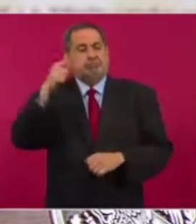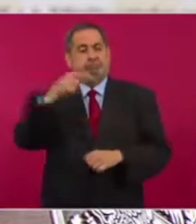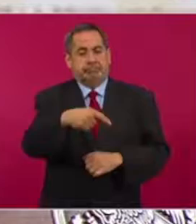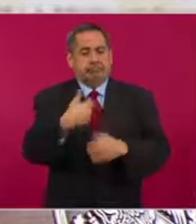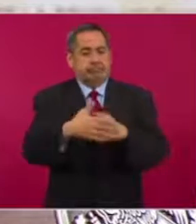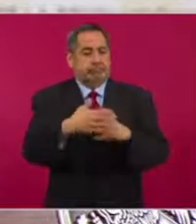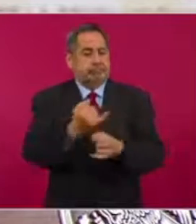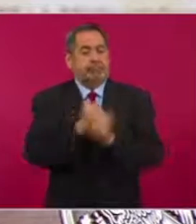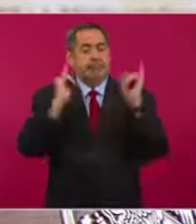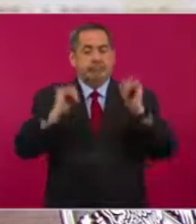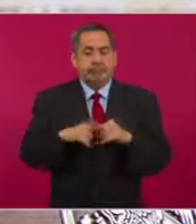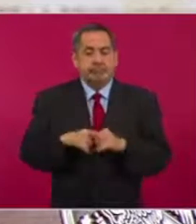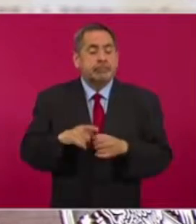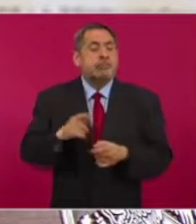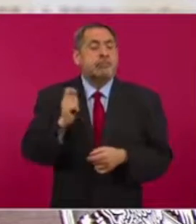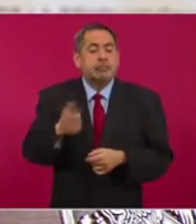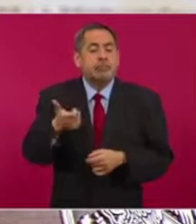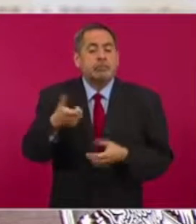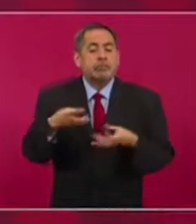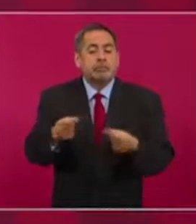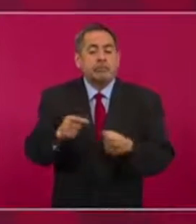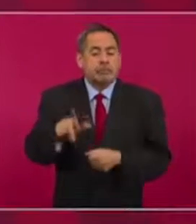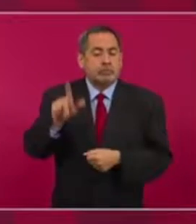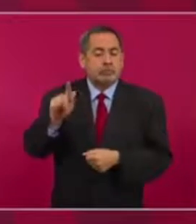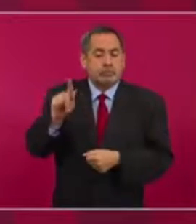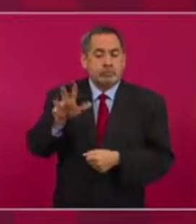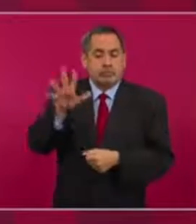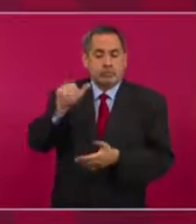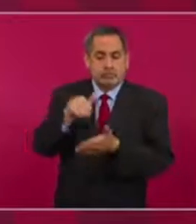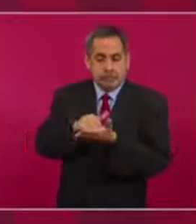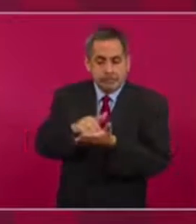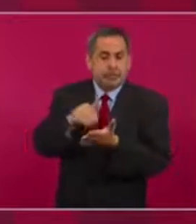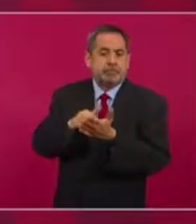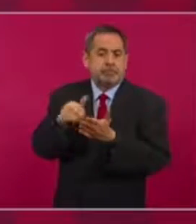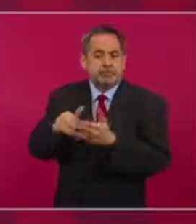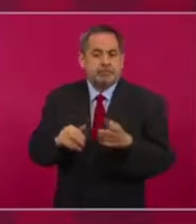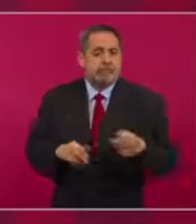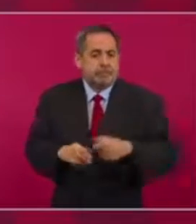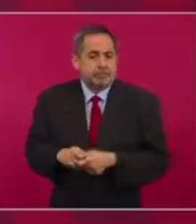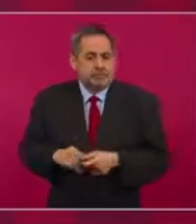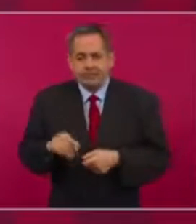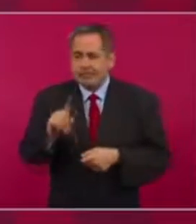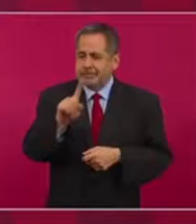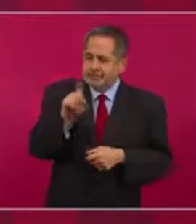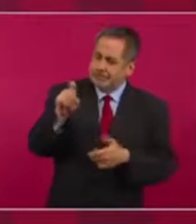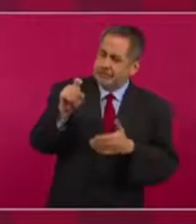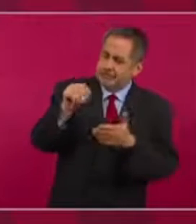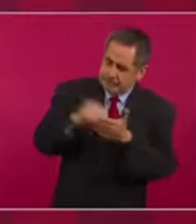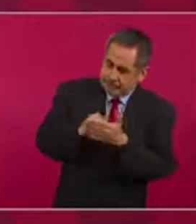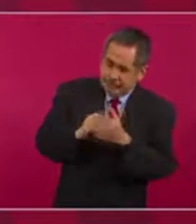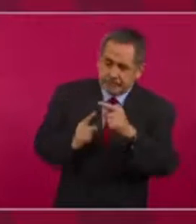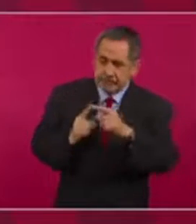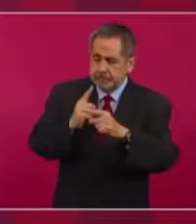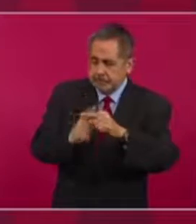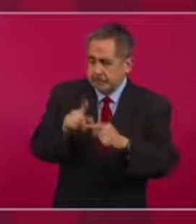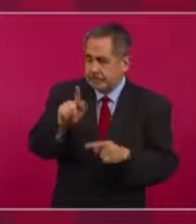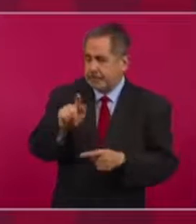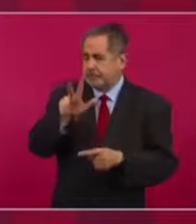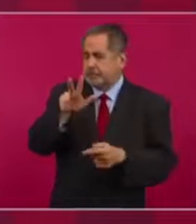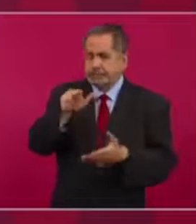en 75,000 millones. Entonces 100,000 más 75 son